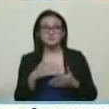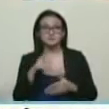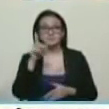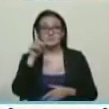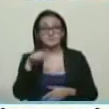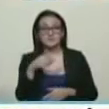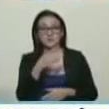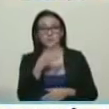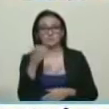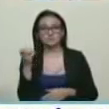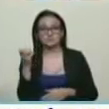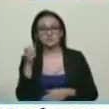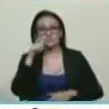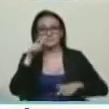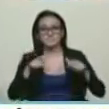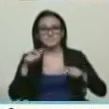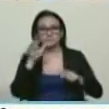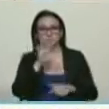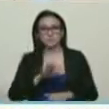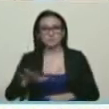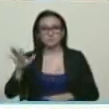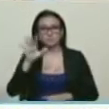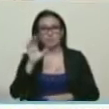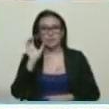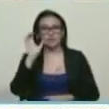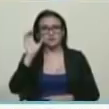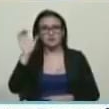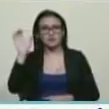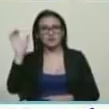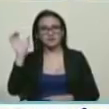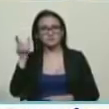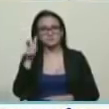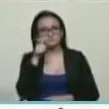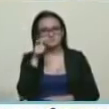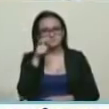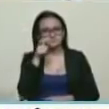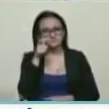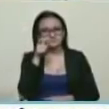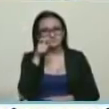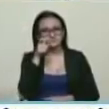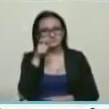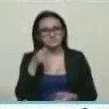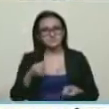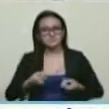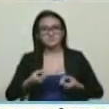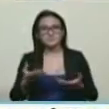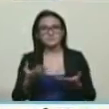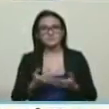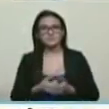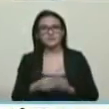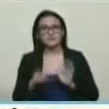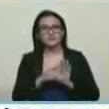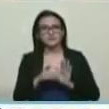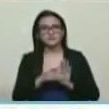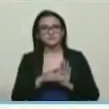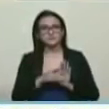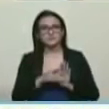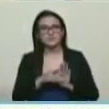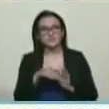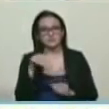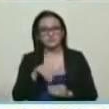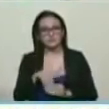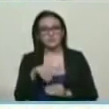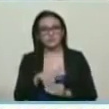1.400 funcionarios en todos los estados del país para vigilar, para garantizar ese derecho humano al